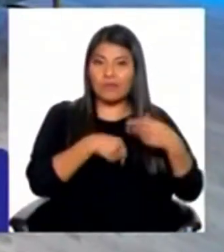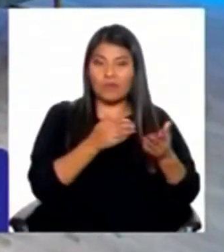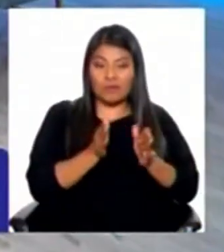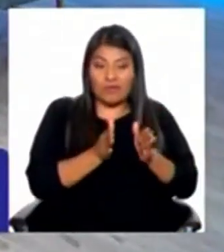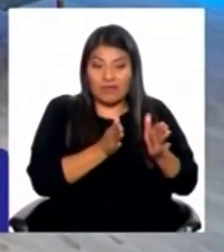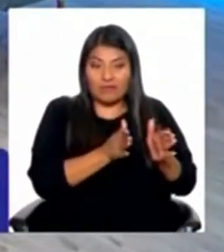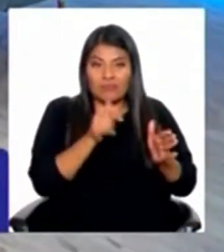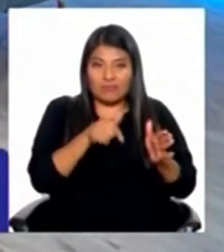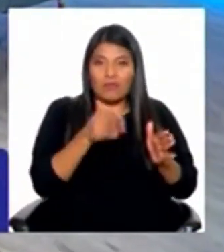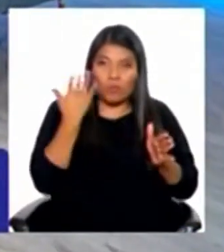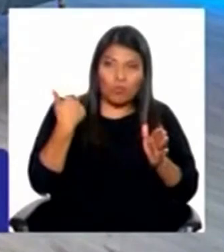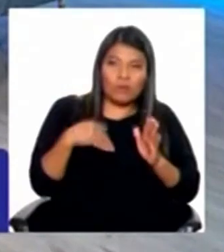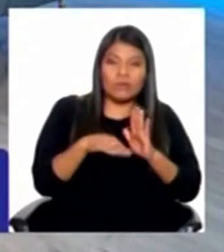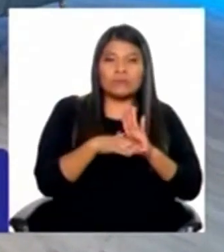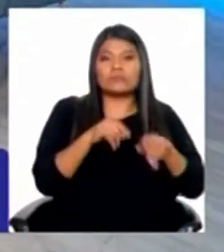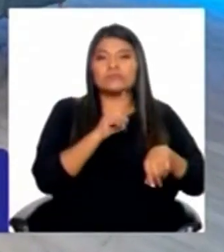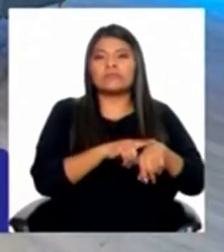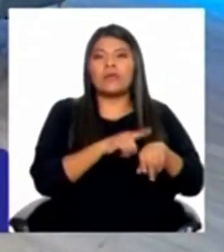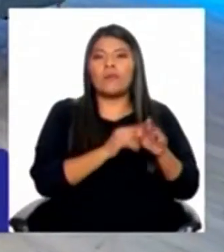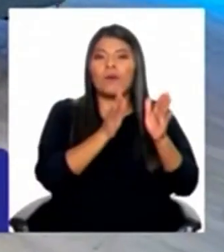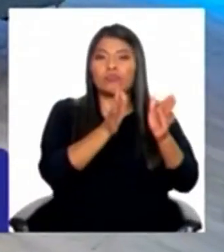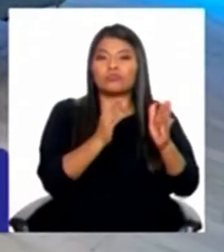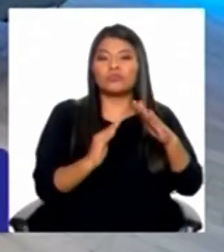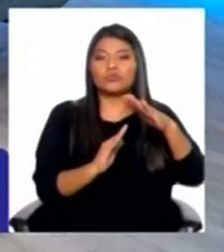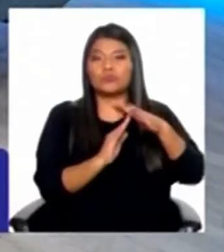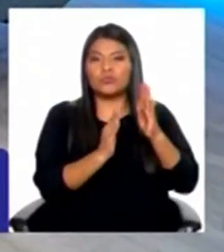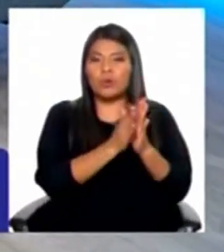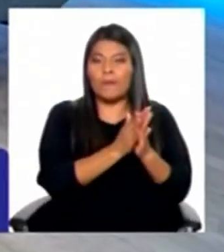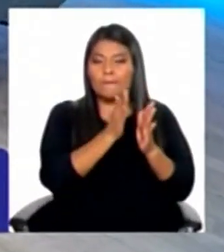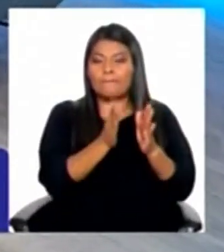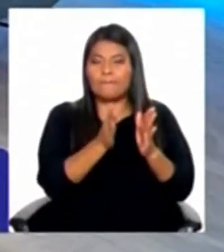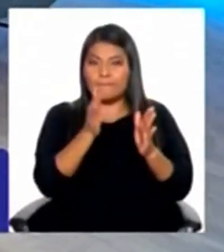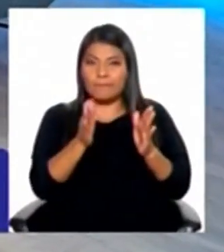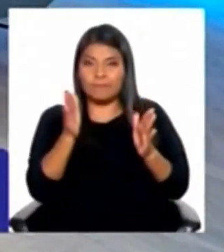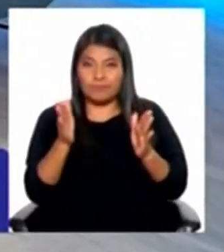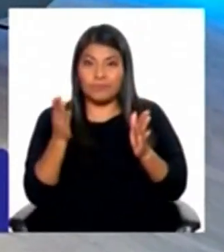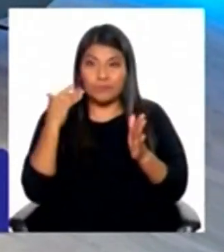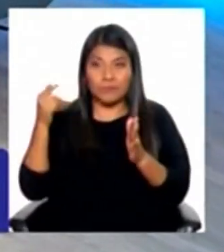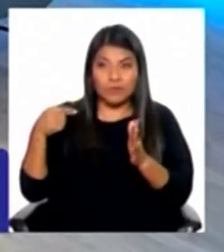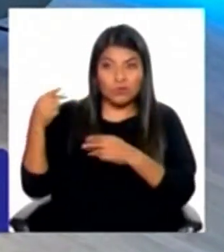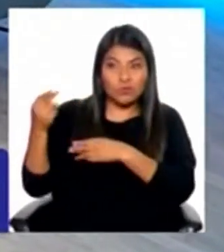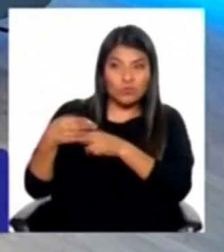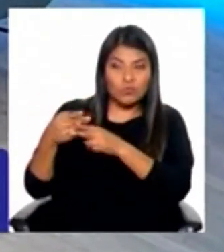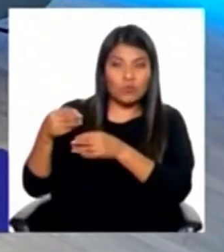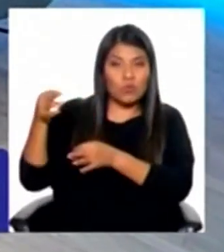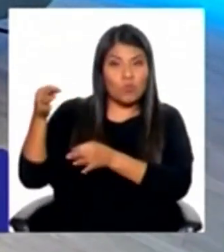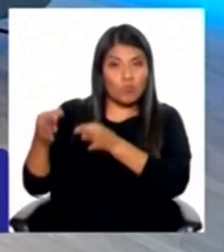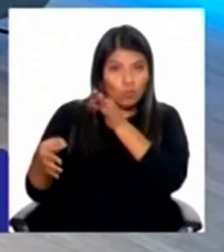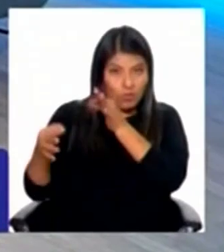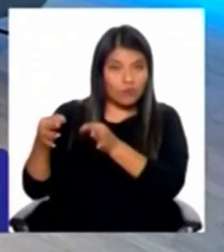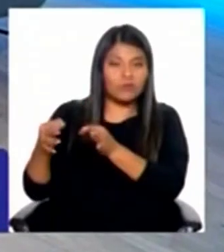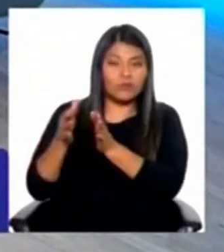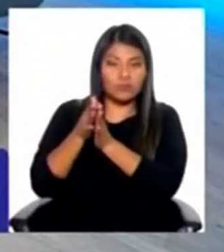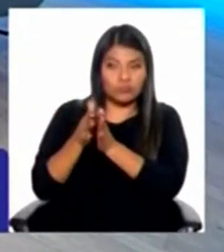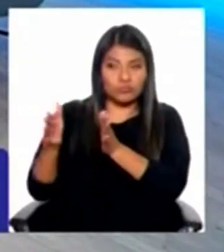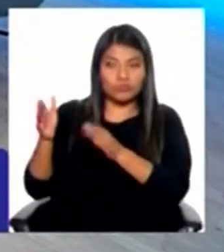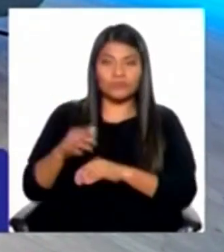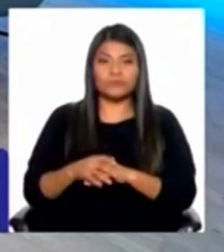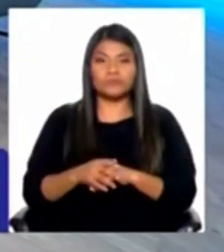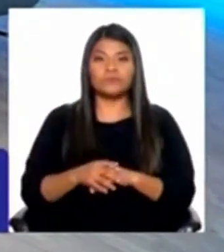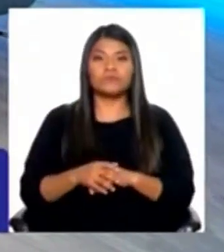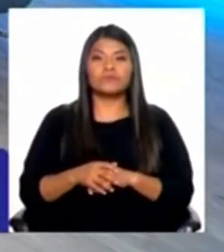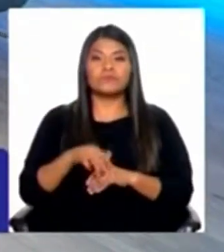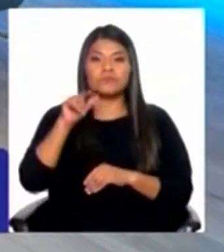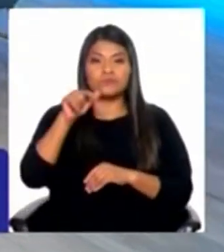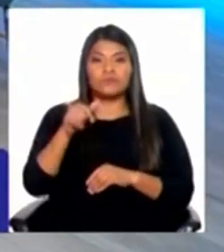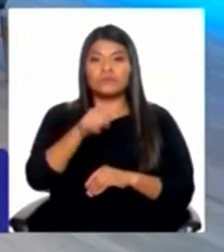de la etapa intermedia, con lo cual se espera más bien que ya pronto vaya a iniciar el juicio. Dentro de todos estos casos vinculados a Odebrecht, el caso que se